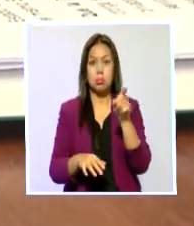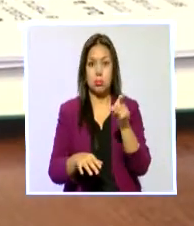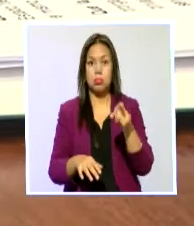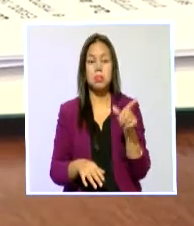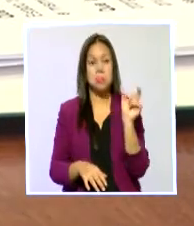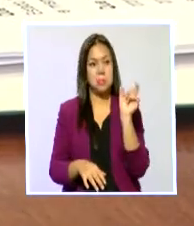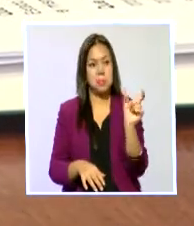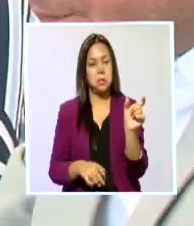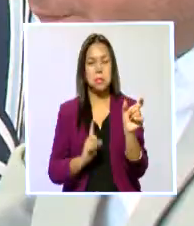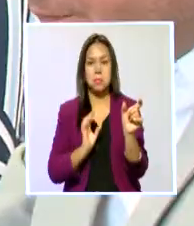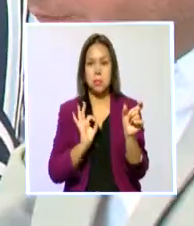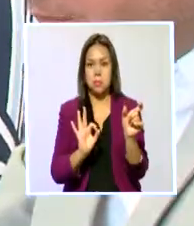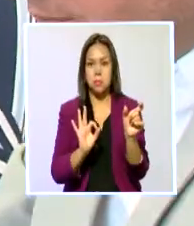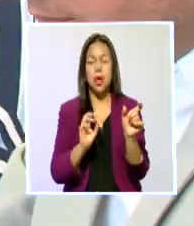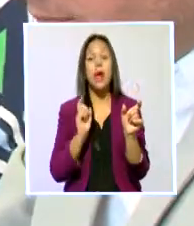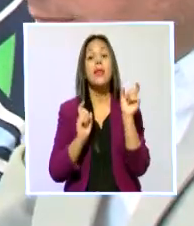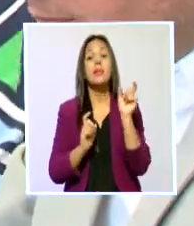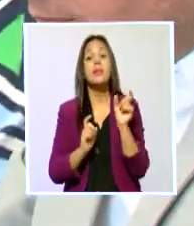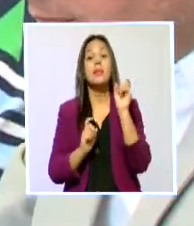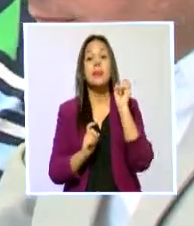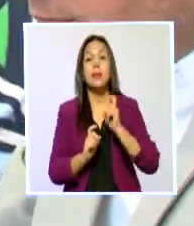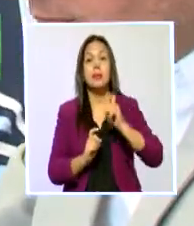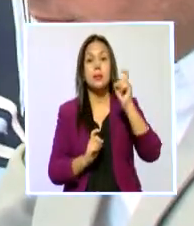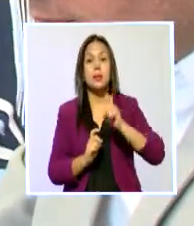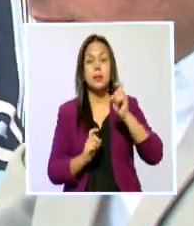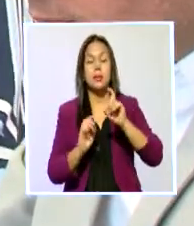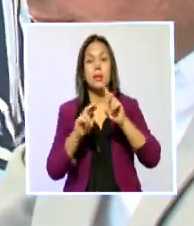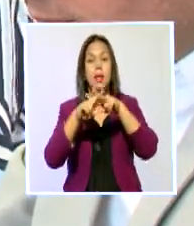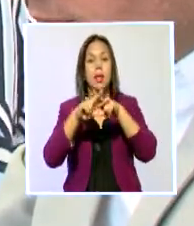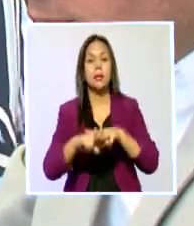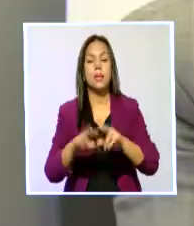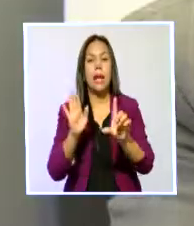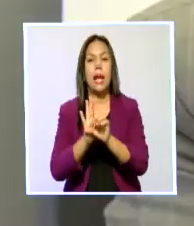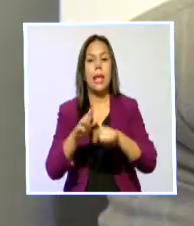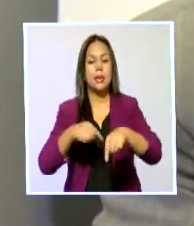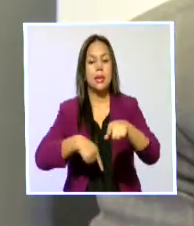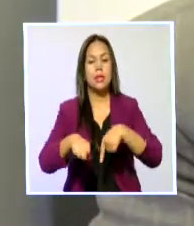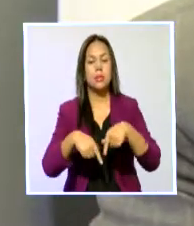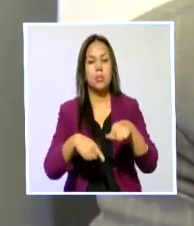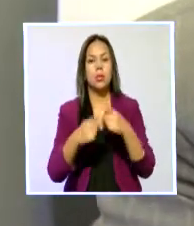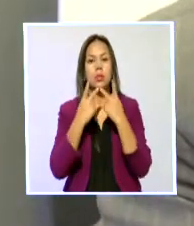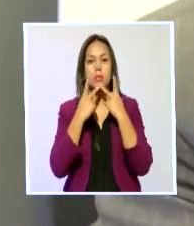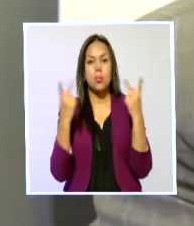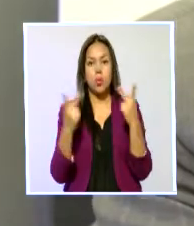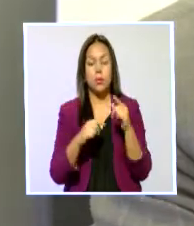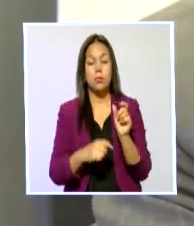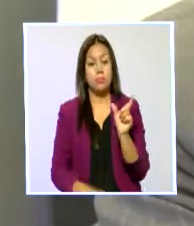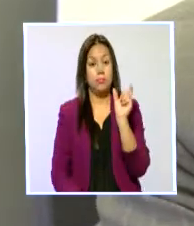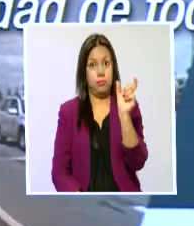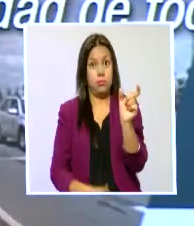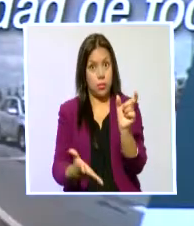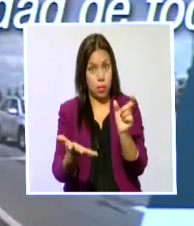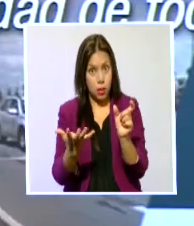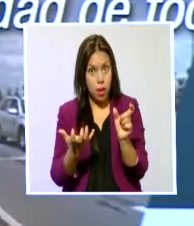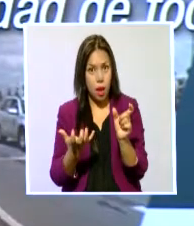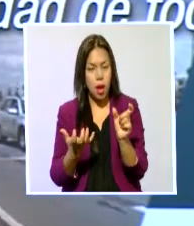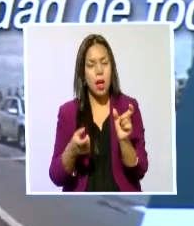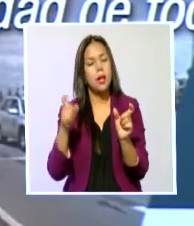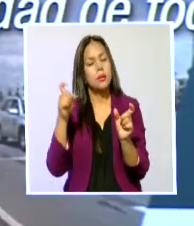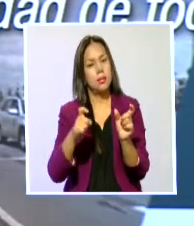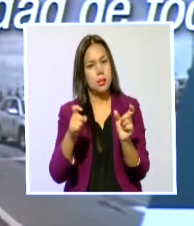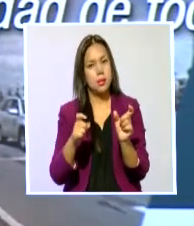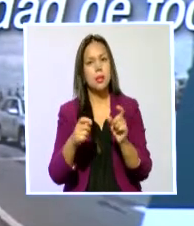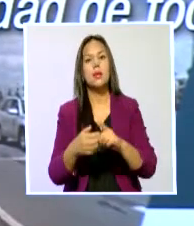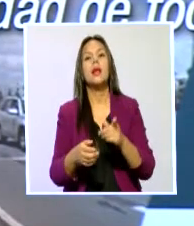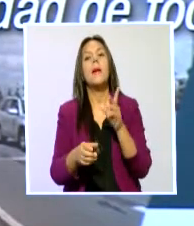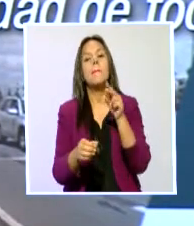además manifestó que debe revisarse la ley de transporte público para que sea requisito obligatorio para la obtención de la licencia de conducir el pasar